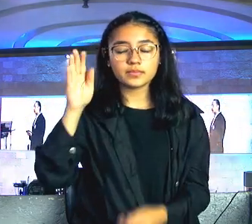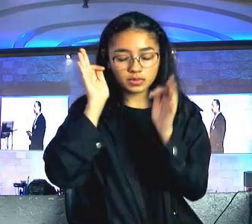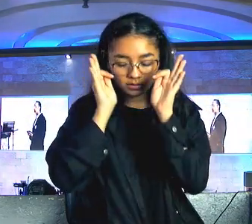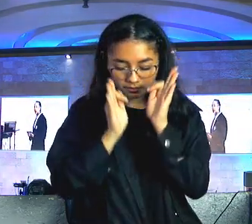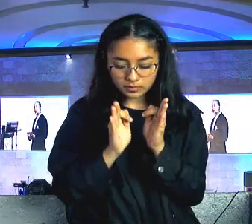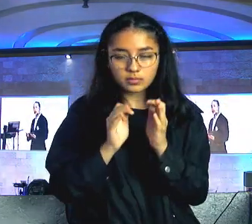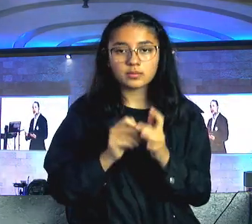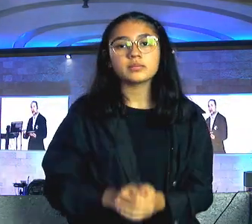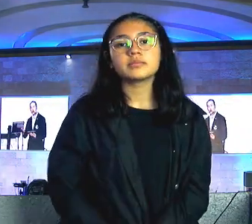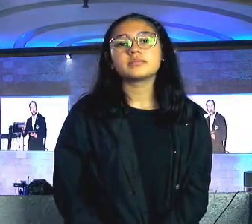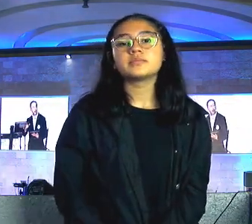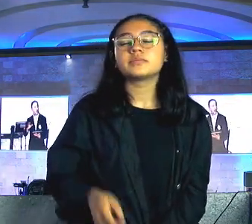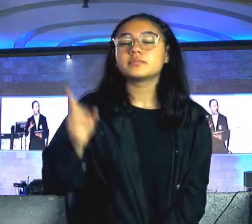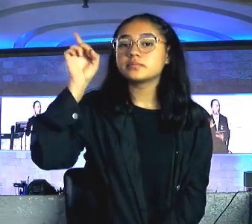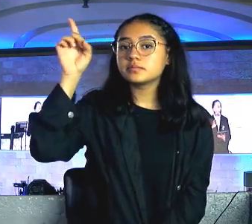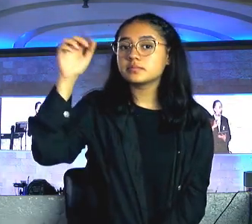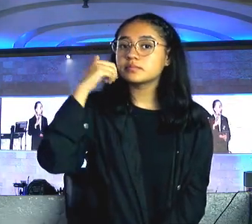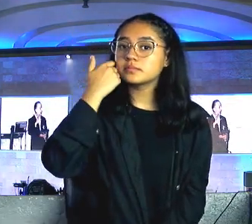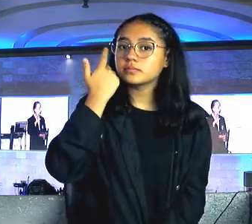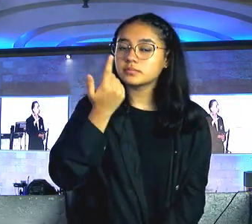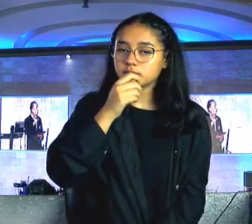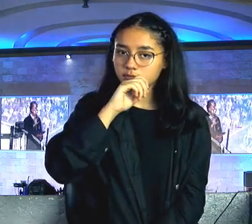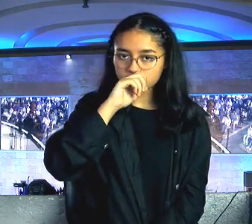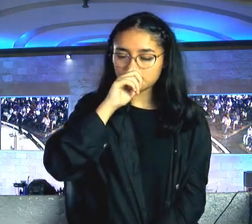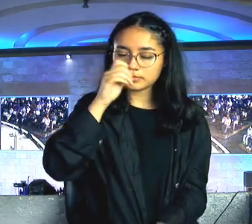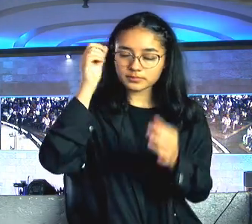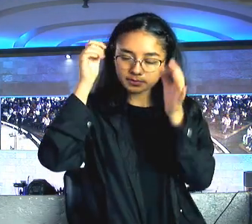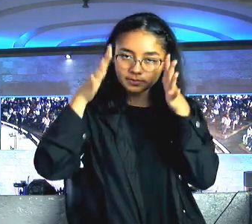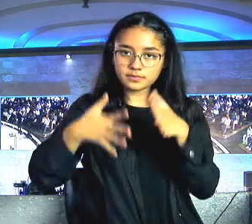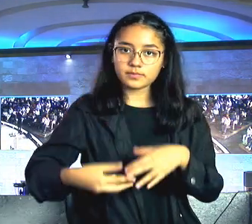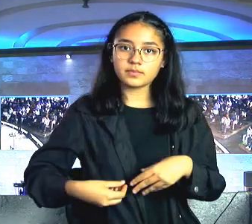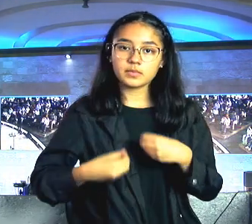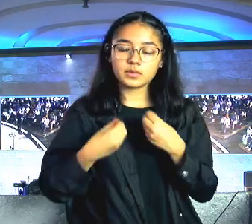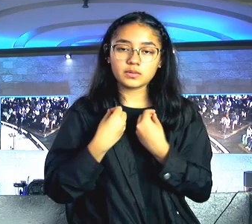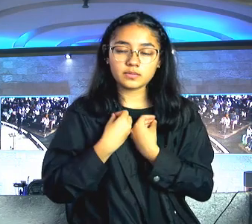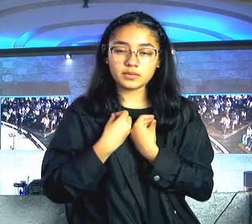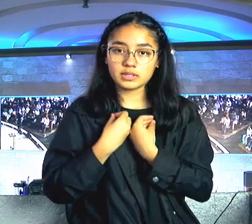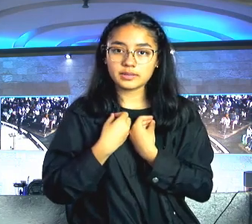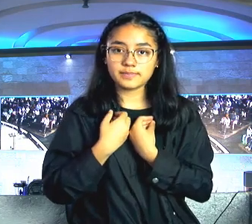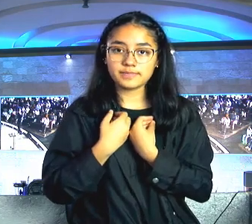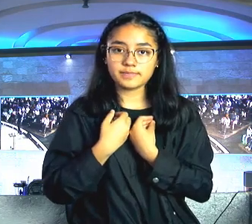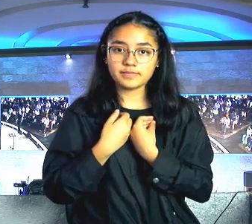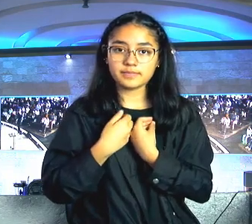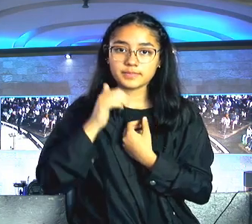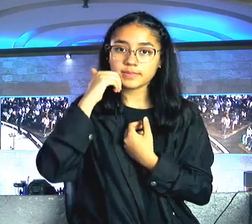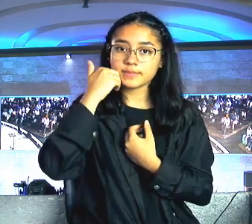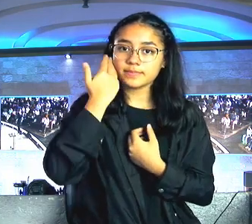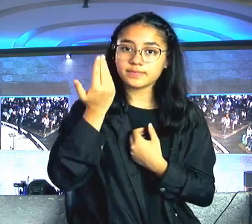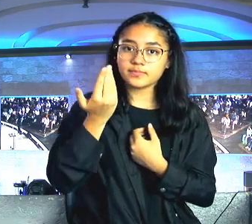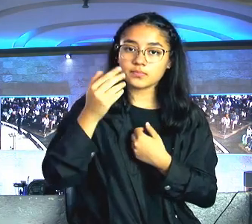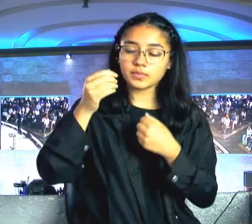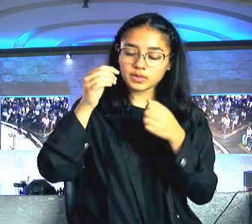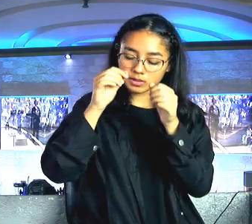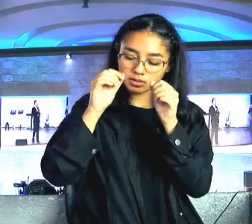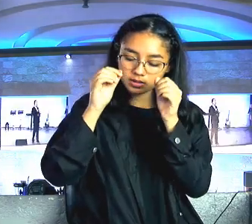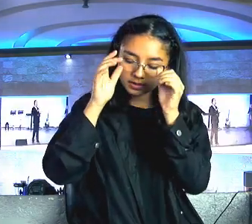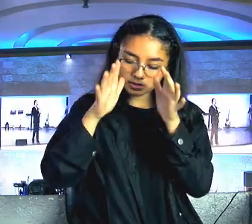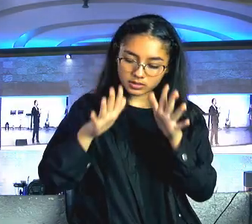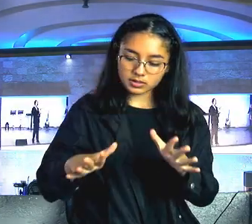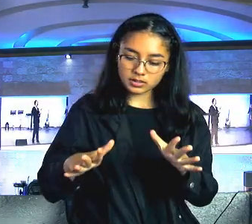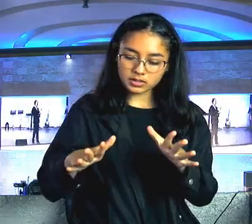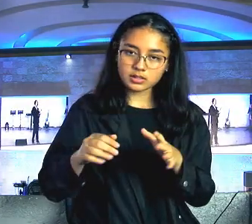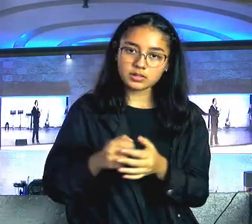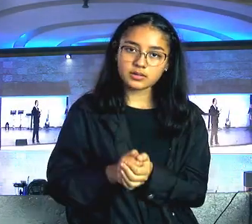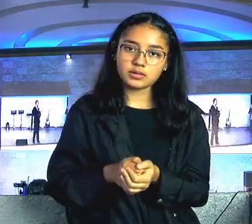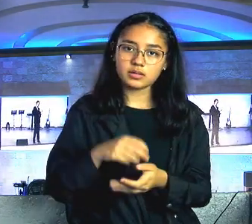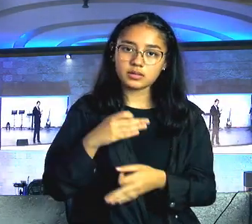Él quiere bendecir tu vida, Él quiere llenar tu vida de su gloria, Él quiere llenar tu vida, tu matrimonio, tu familia,